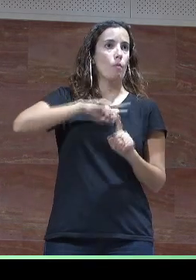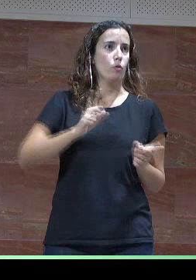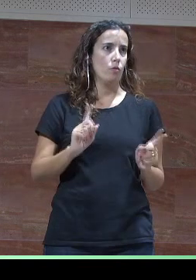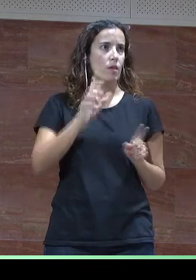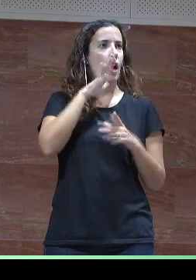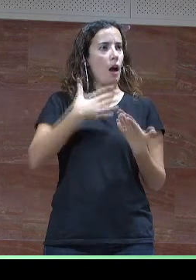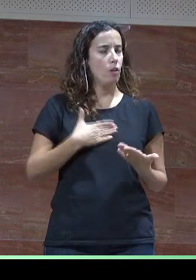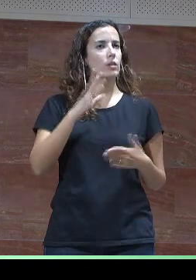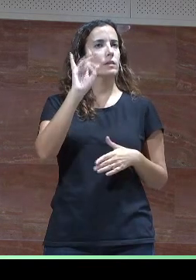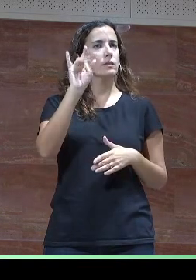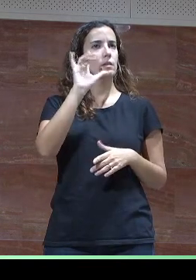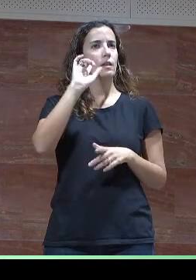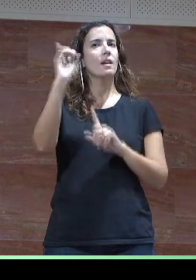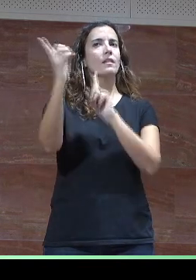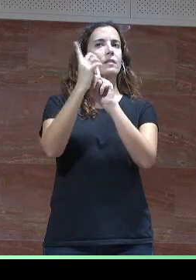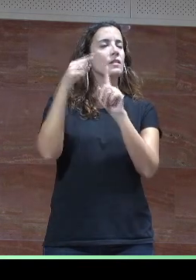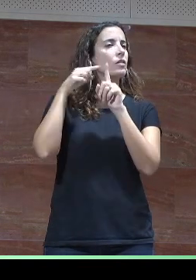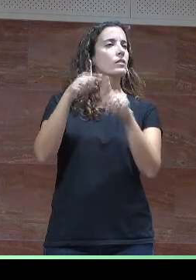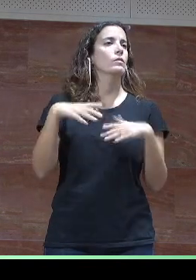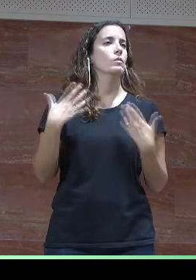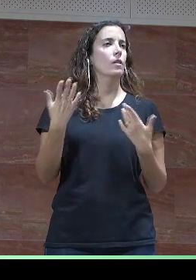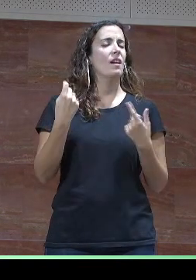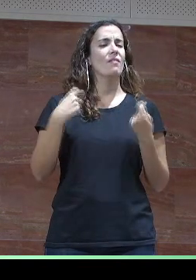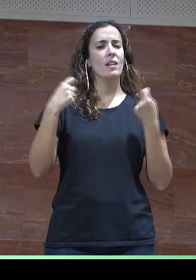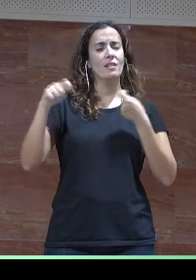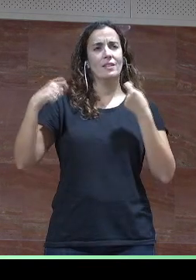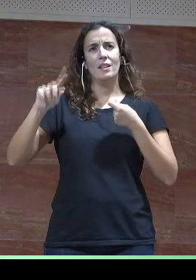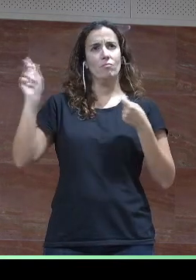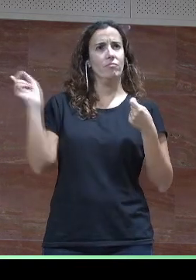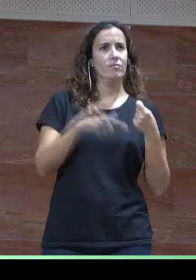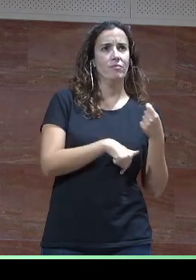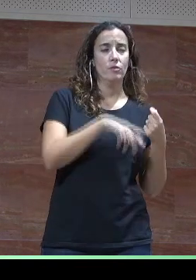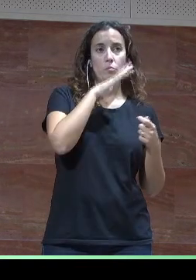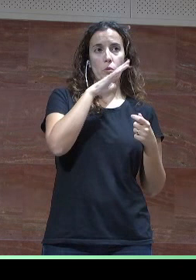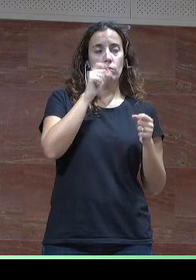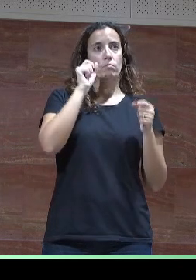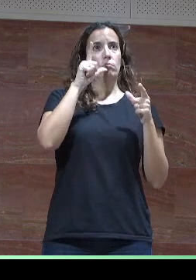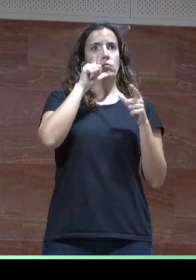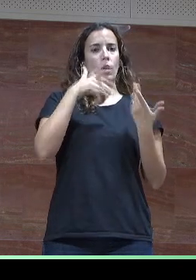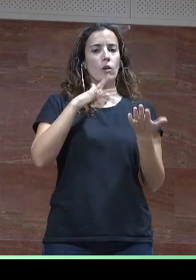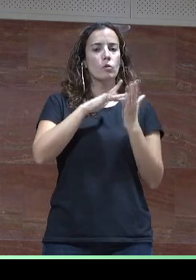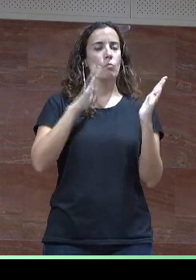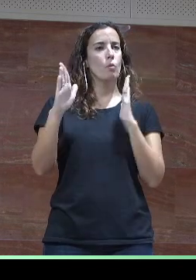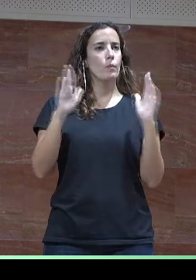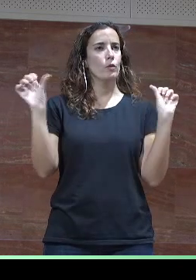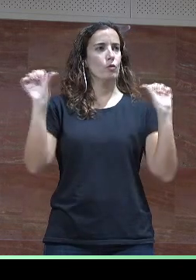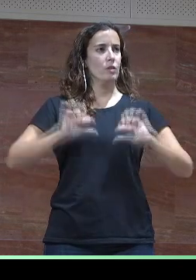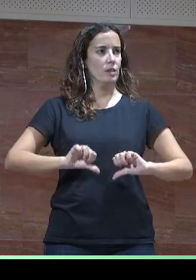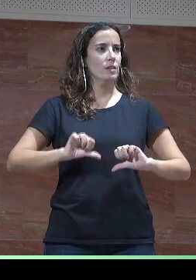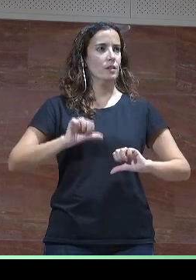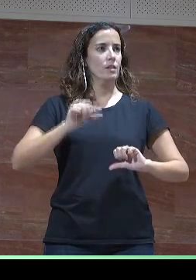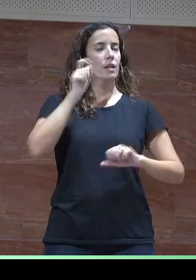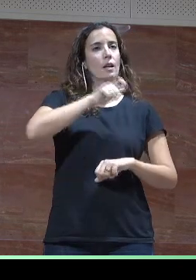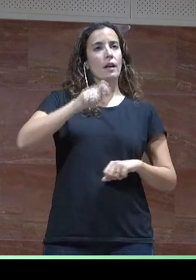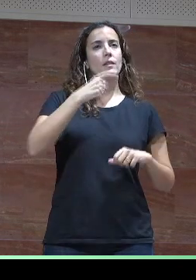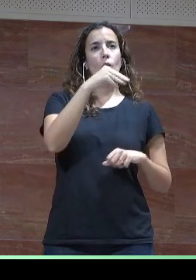nos vienen a vender absolutamente de todo. ¿Por qué? Porque se han dado cuenta que en un momento de crisis, en donde a la gente joven le falta